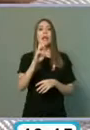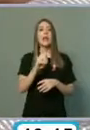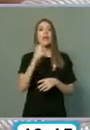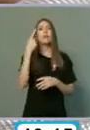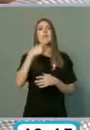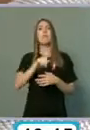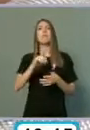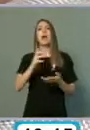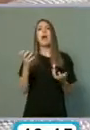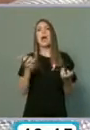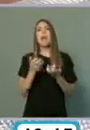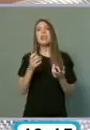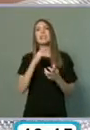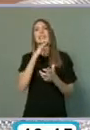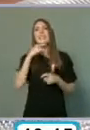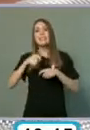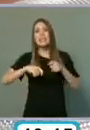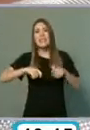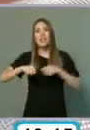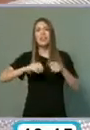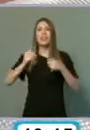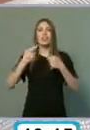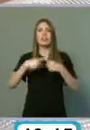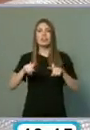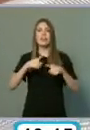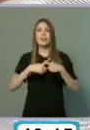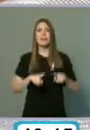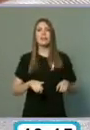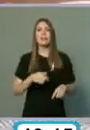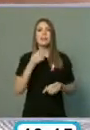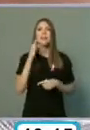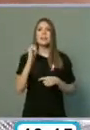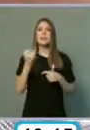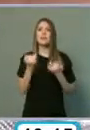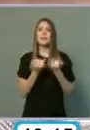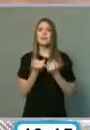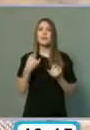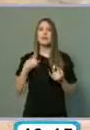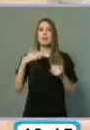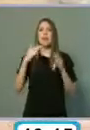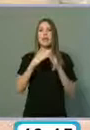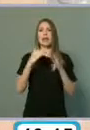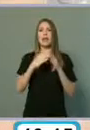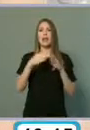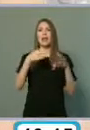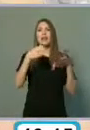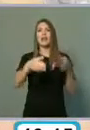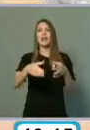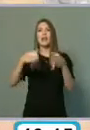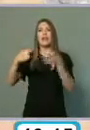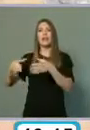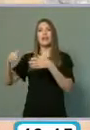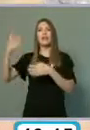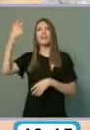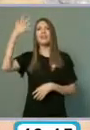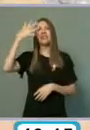hacerlo frito. Entonces, Sí. pues eso ayudaba No, bastante. en mi casa hasta las ponían al sol para que no nos engordaran los chilaquiles. ¿En serio? No, no es